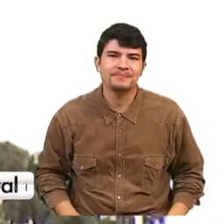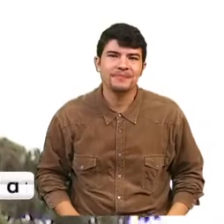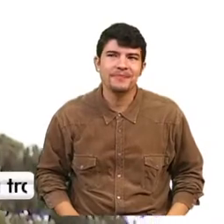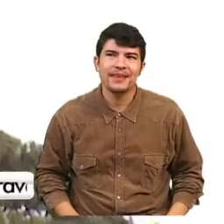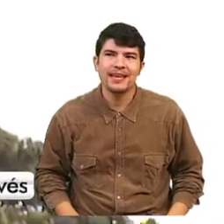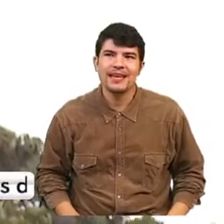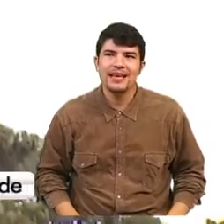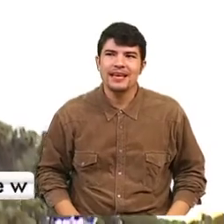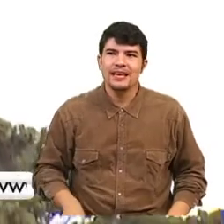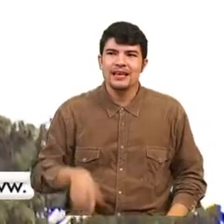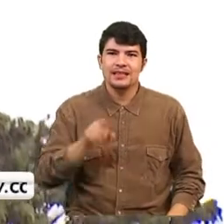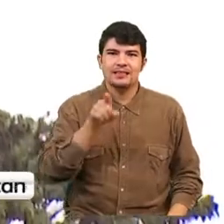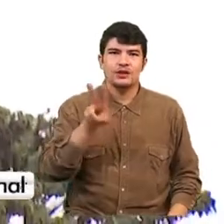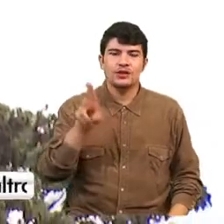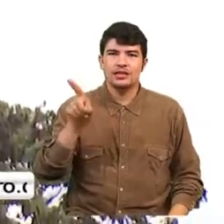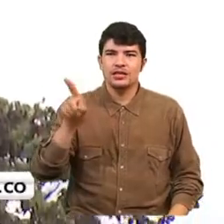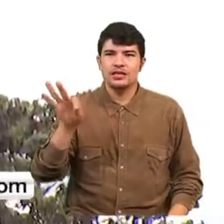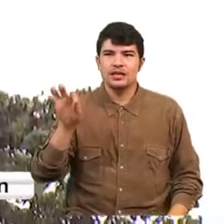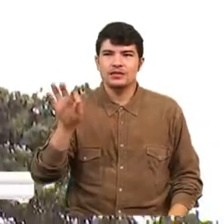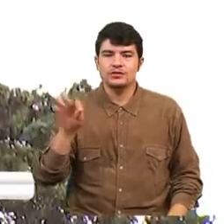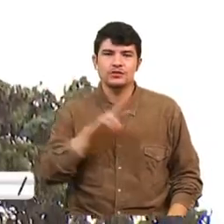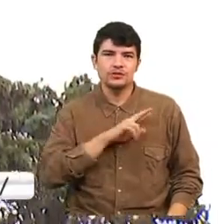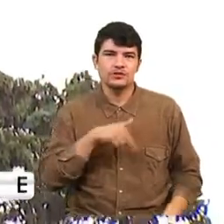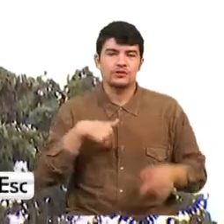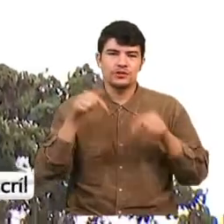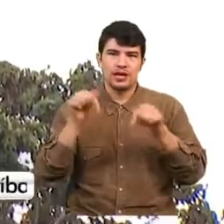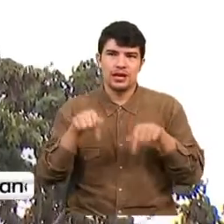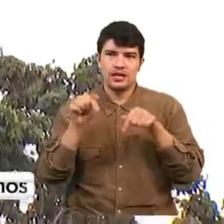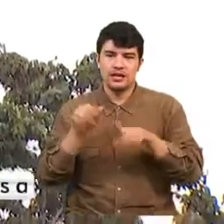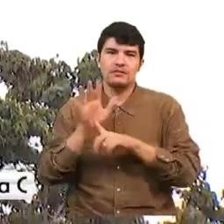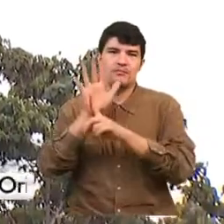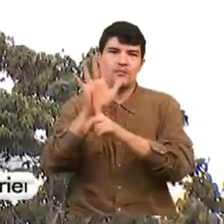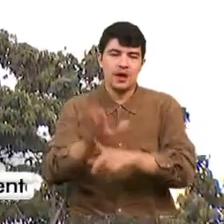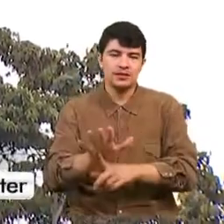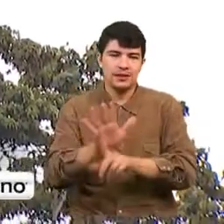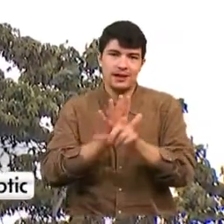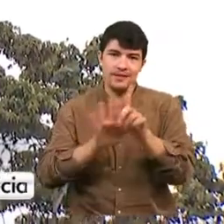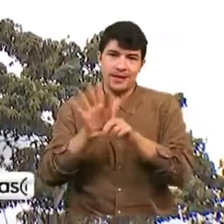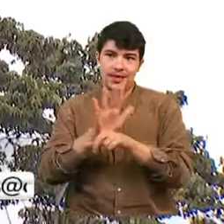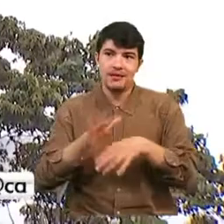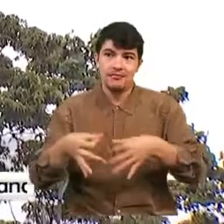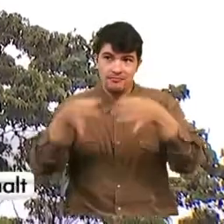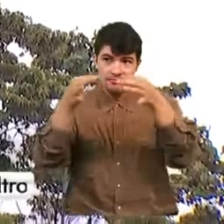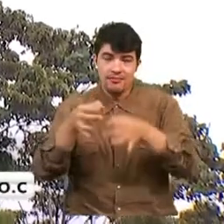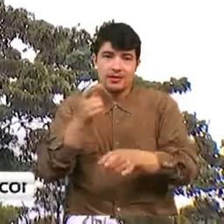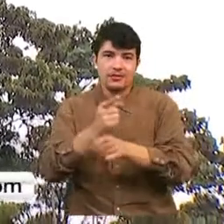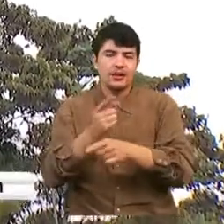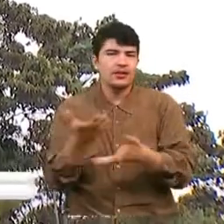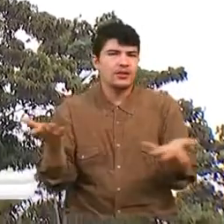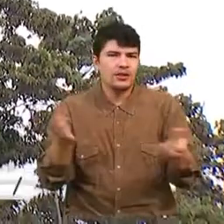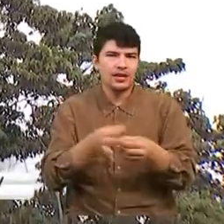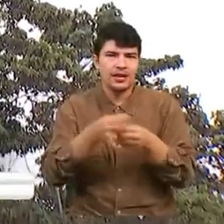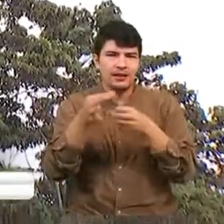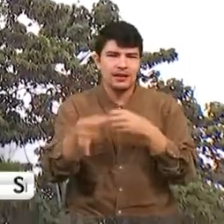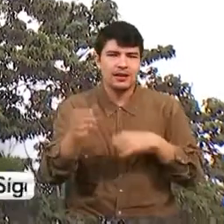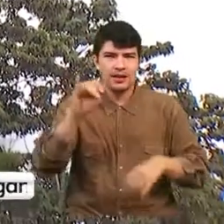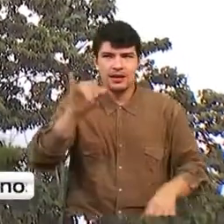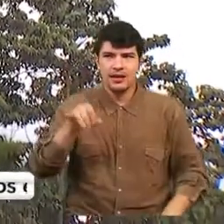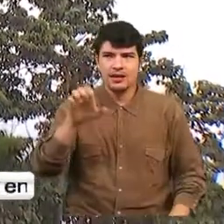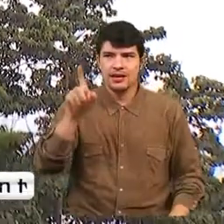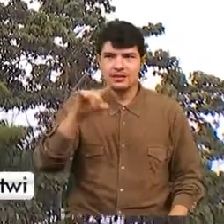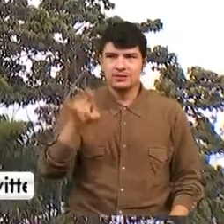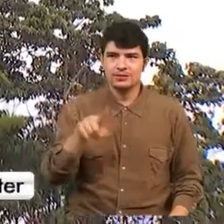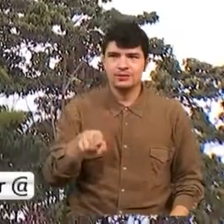Muy bien, 12 del día, 18 minutos, estamos emitiendo nuestra señal en vivo y en directo desde el municipio de Jesús María, al fondo. Ahí